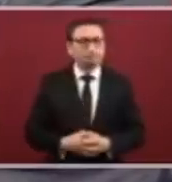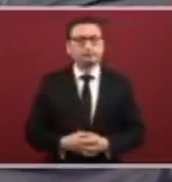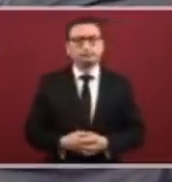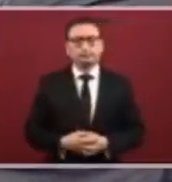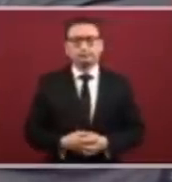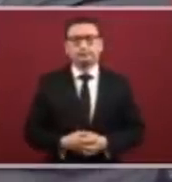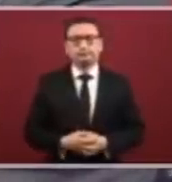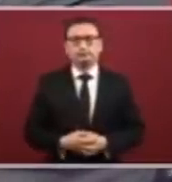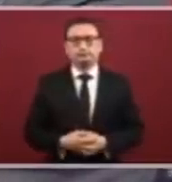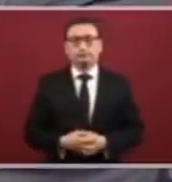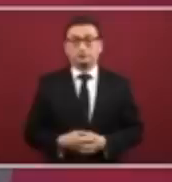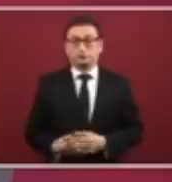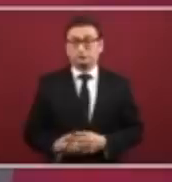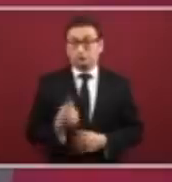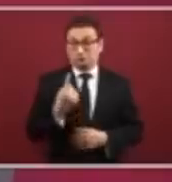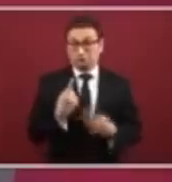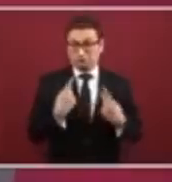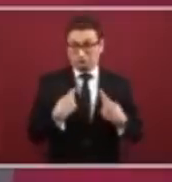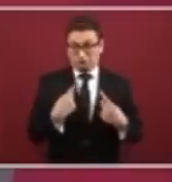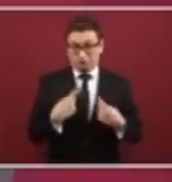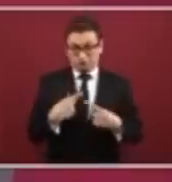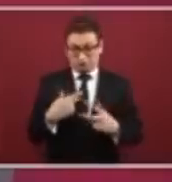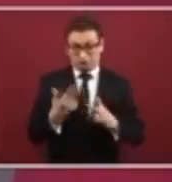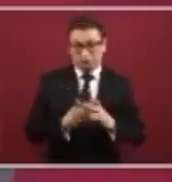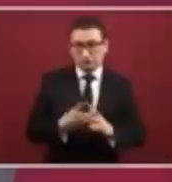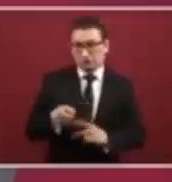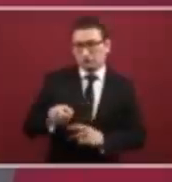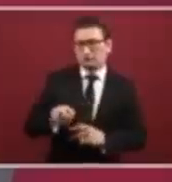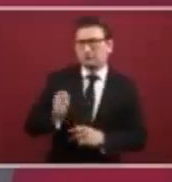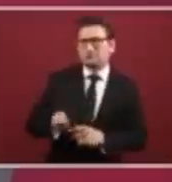El que asesina, un joven,